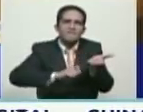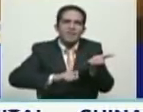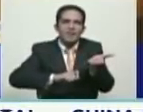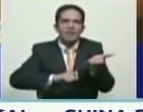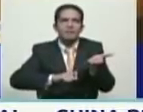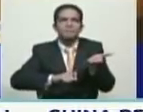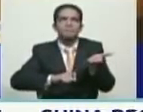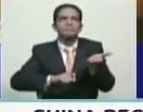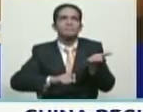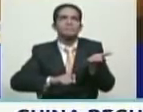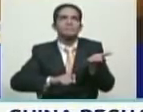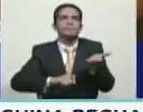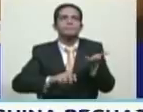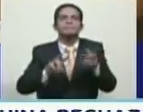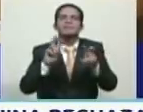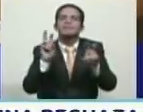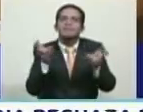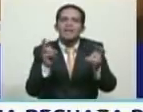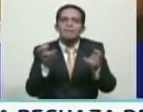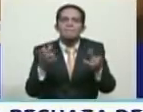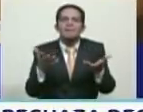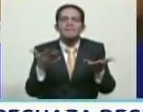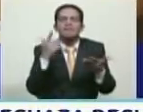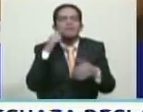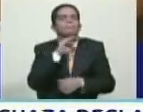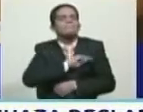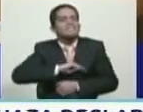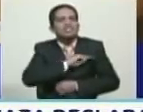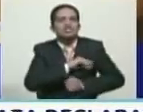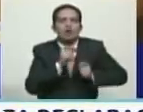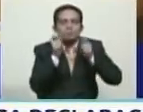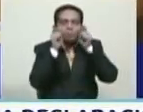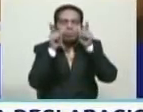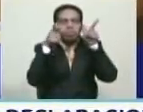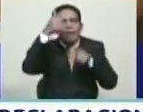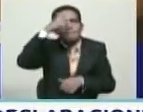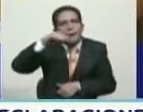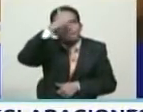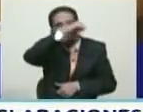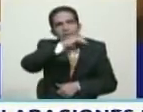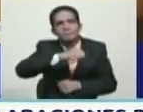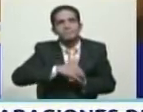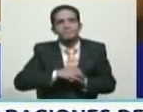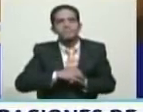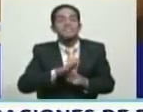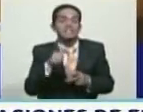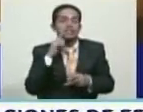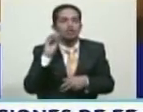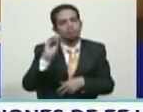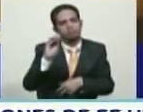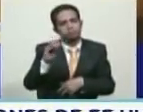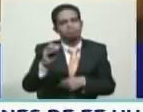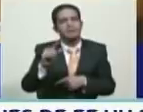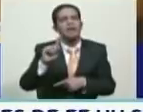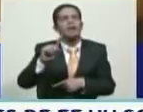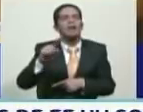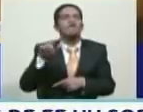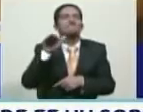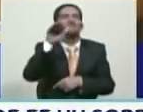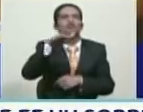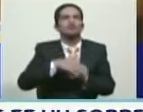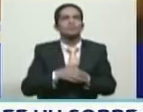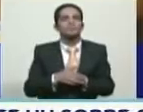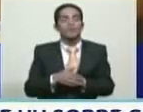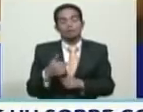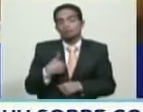temas de misión milagro. Y me acuerdo también, esto digo para las nuevas generaciones, todavía no era